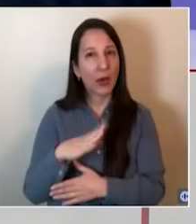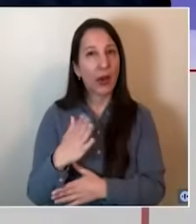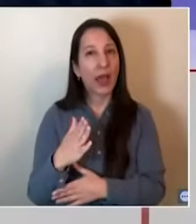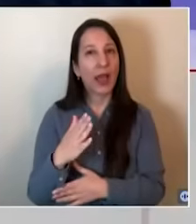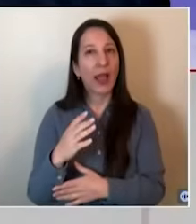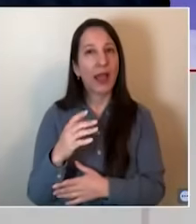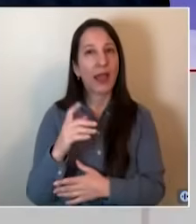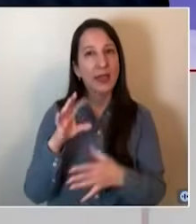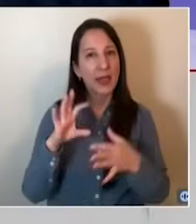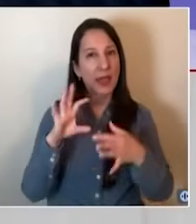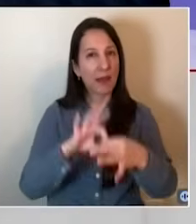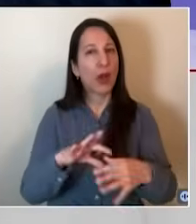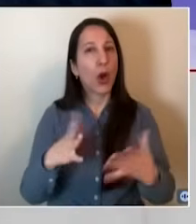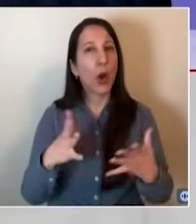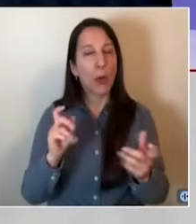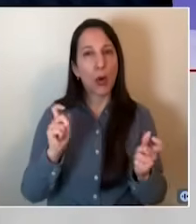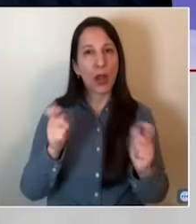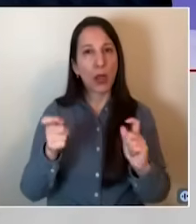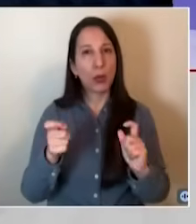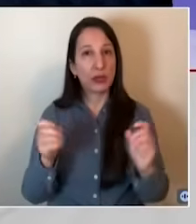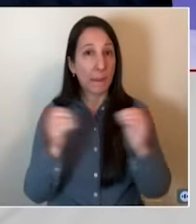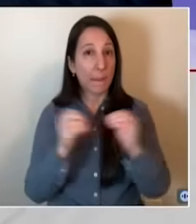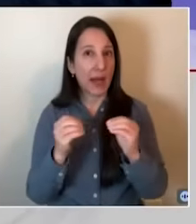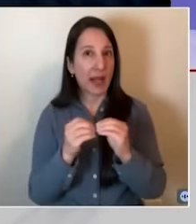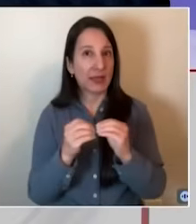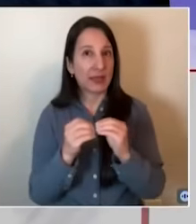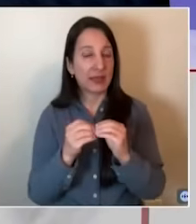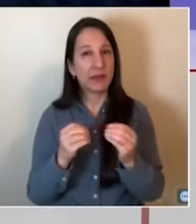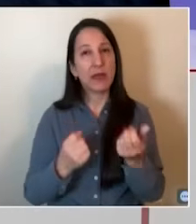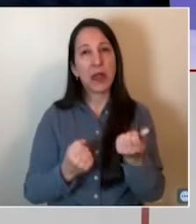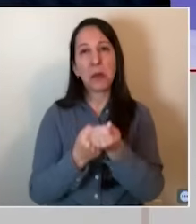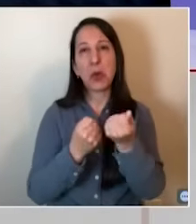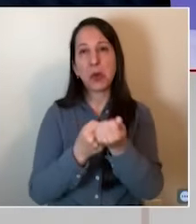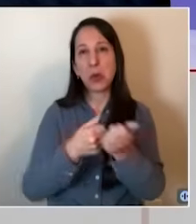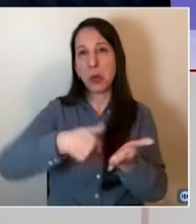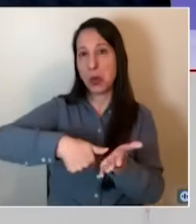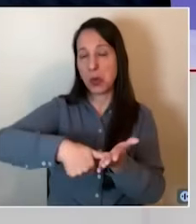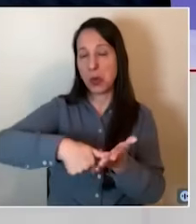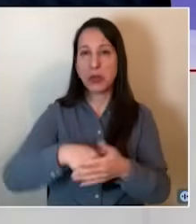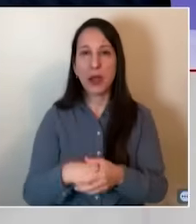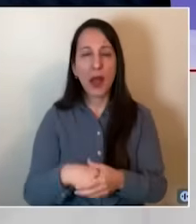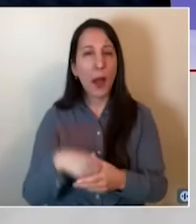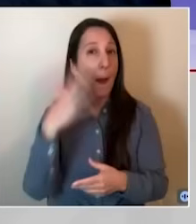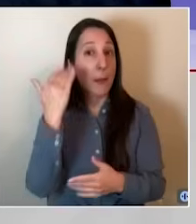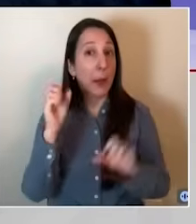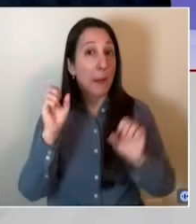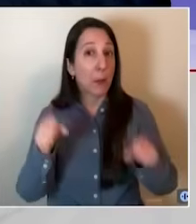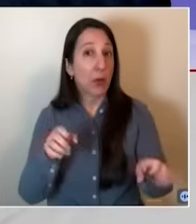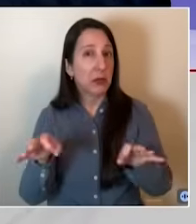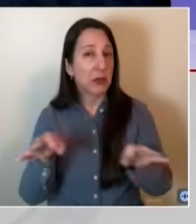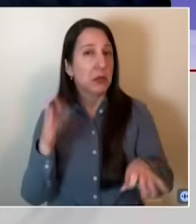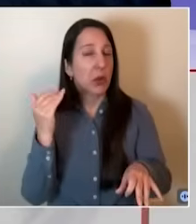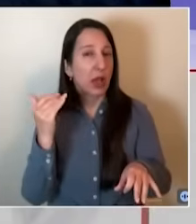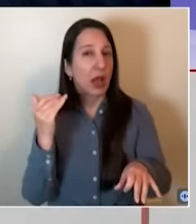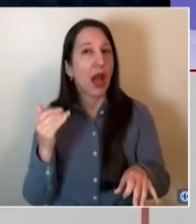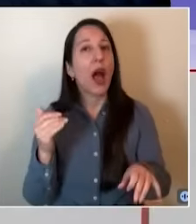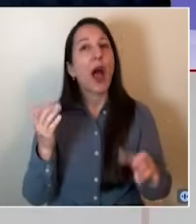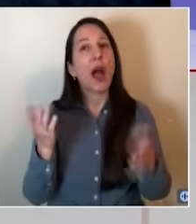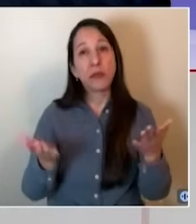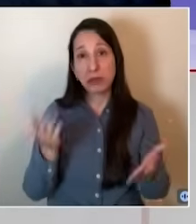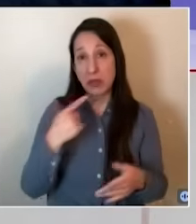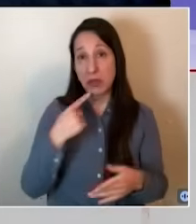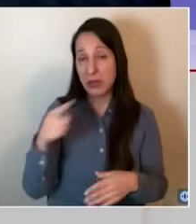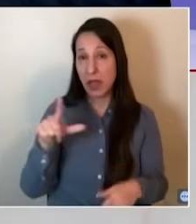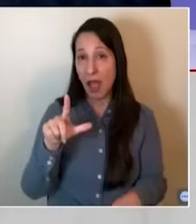cómo traducen más de ese apoyo en votos efectivos. ¿Por qué puede explicarse? Bueno, puede explicarse de que doña Laura ha